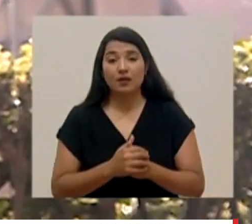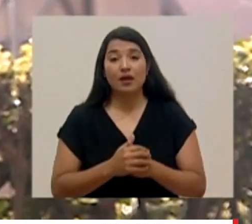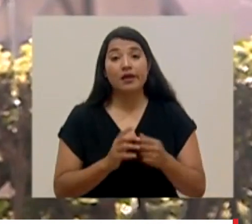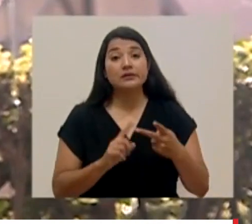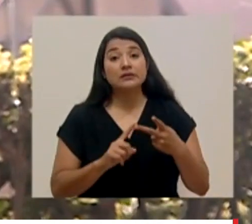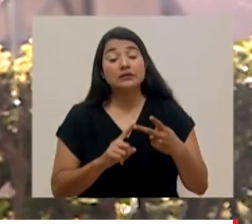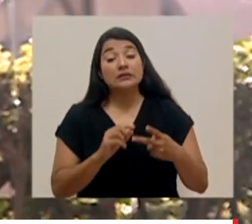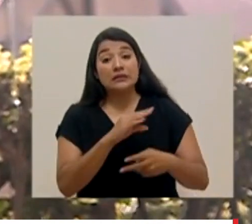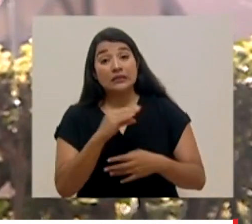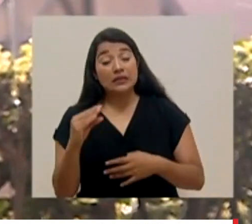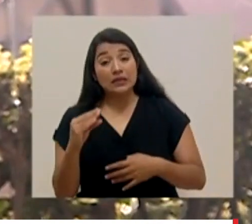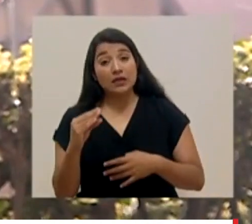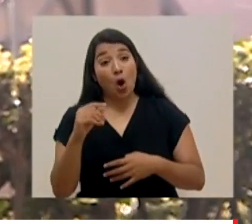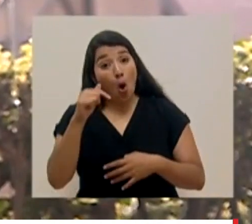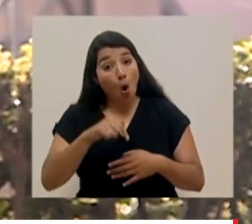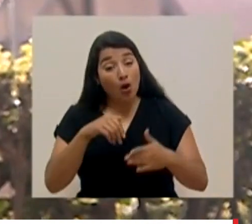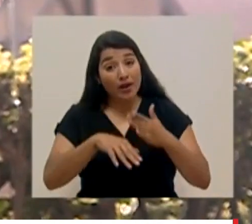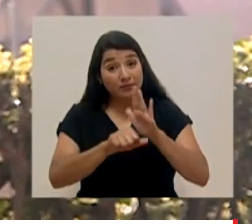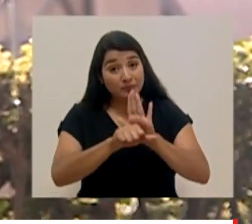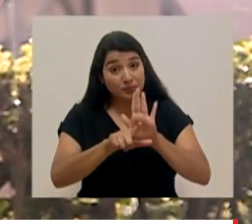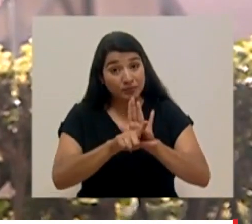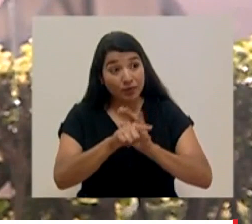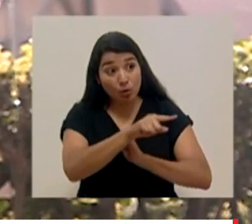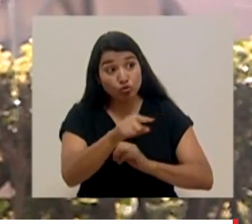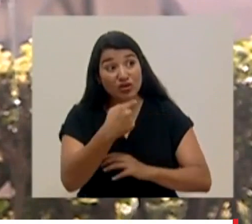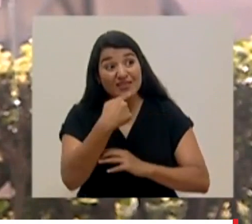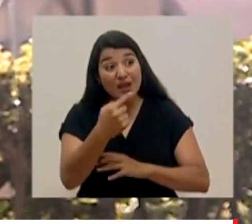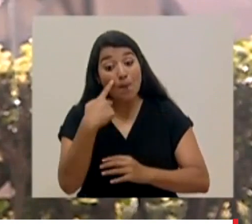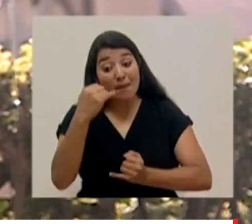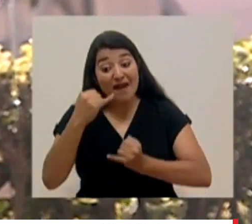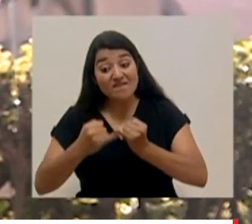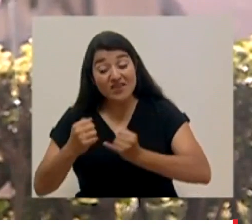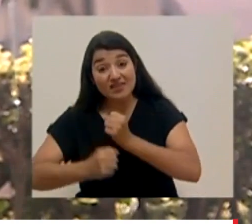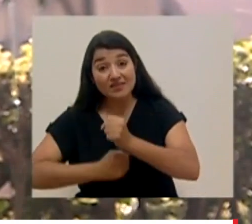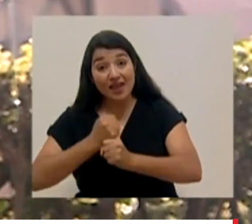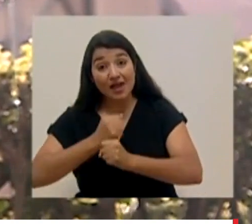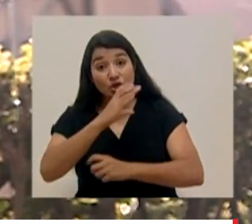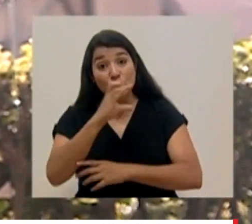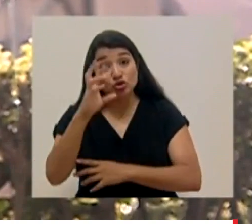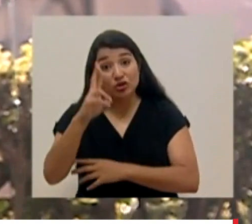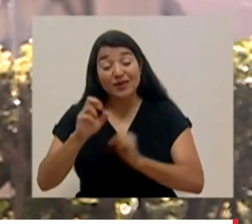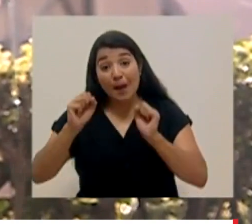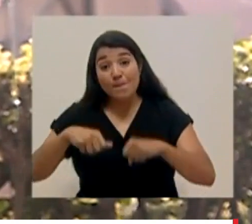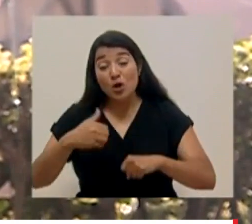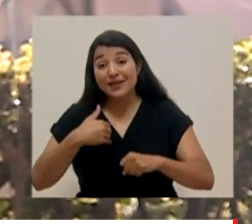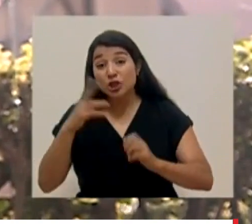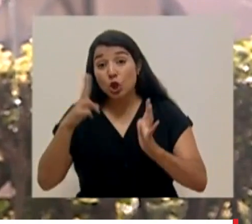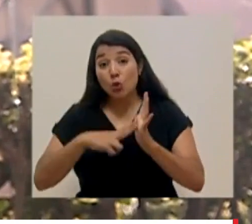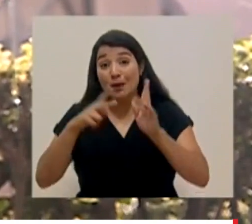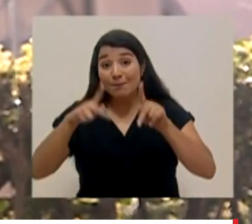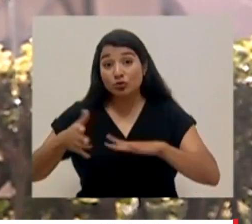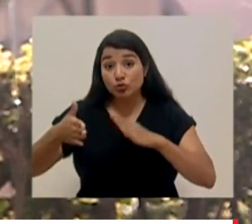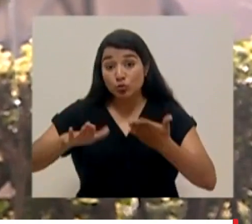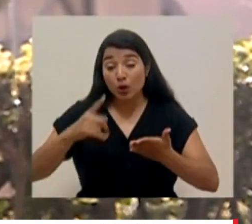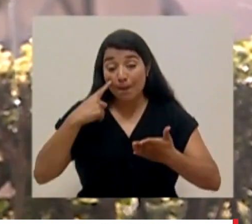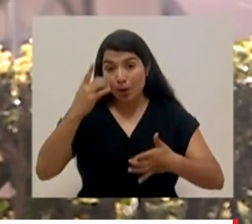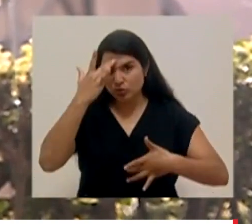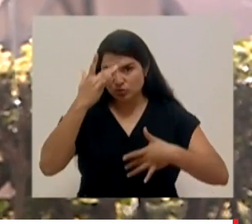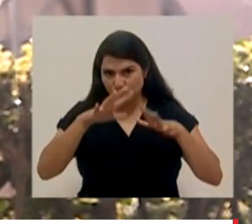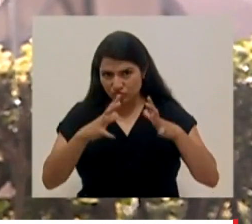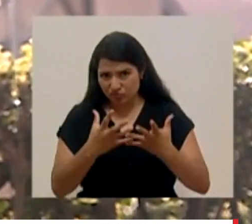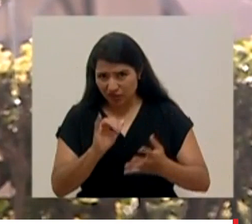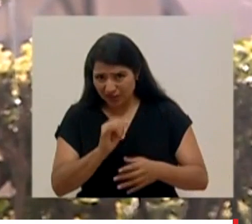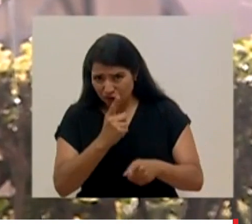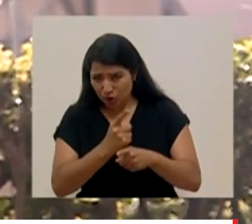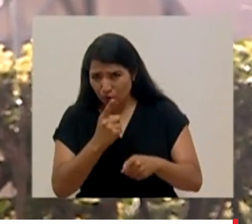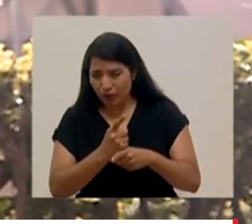Asamblea Legislativa de que para fin de año el país podría estar registrando hasta 2.000 muertes por esta pandemia, si eso es correcto,